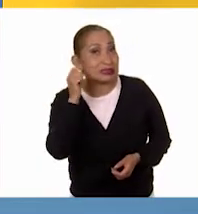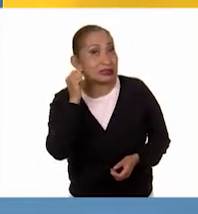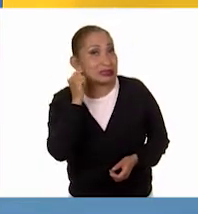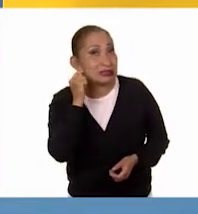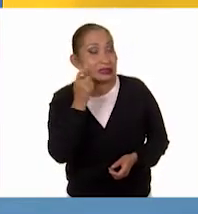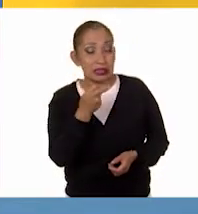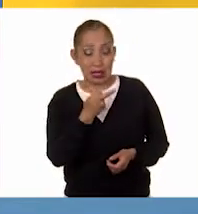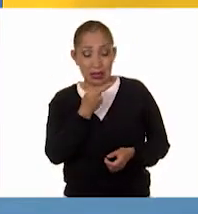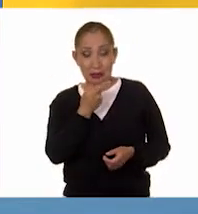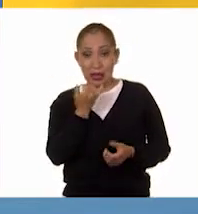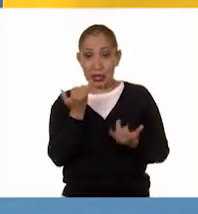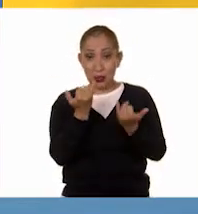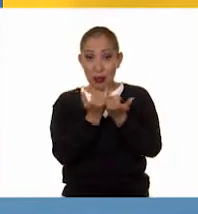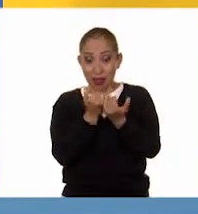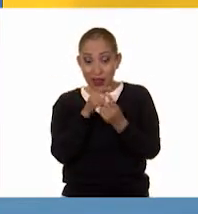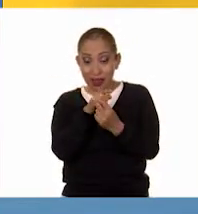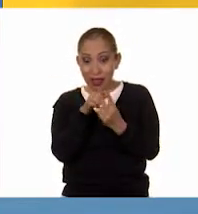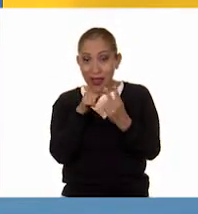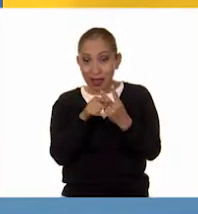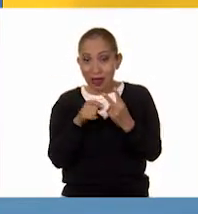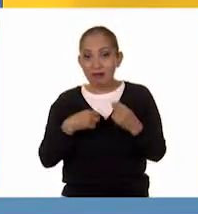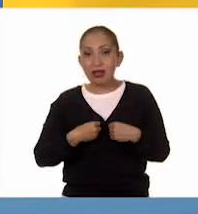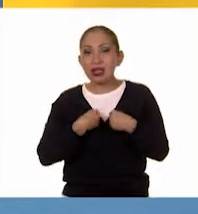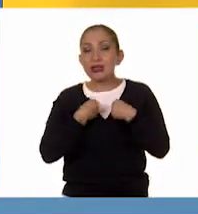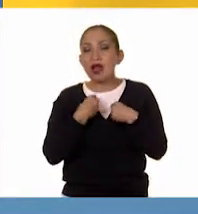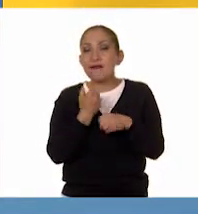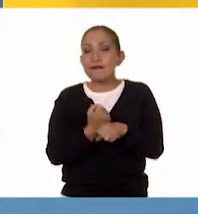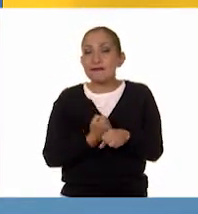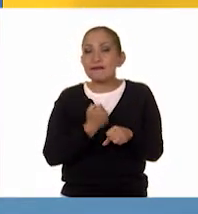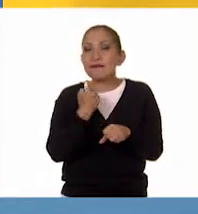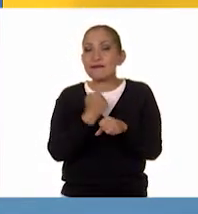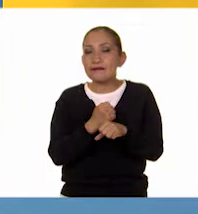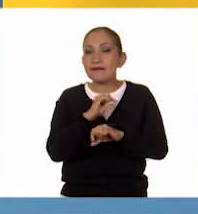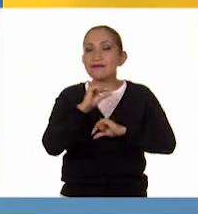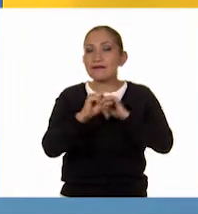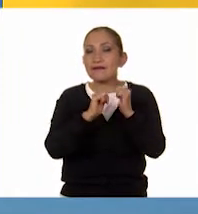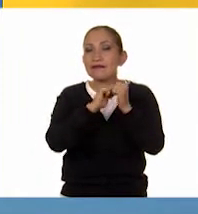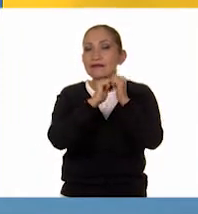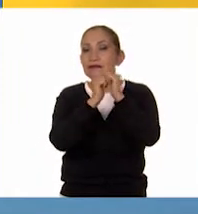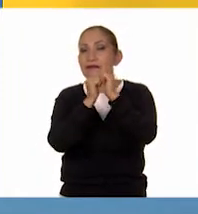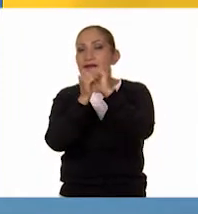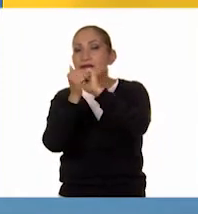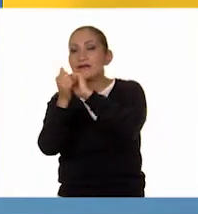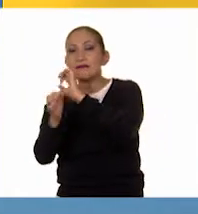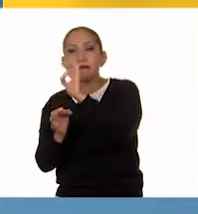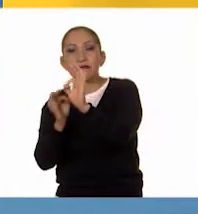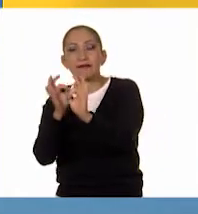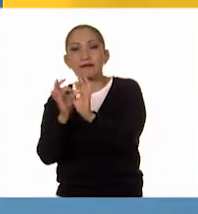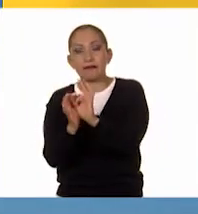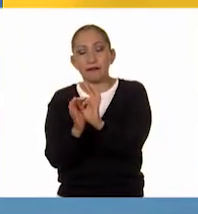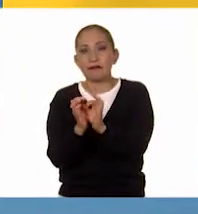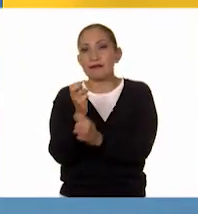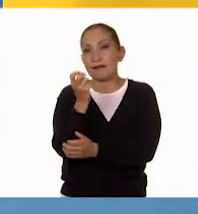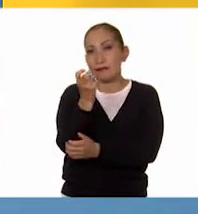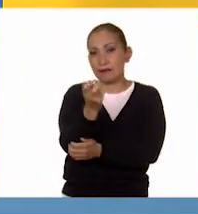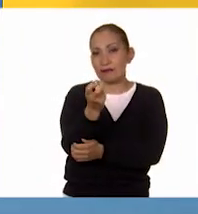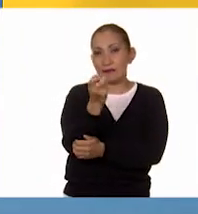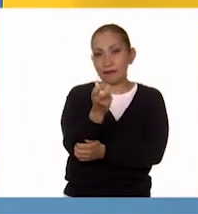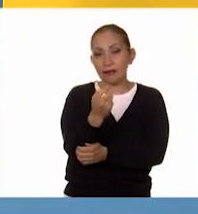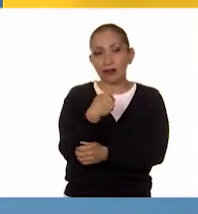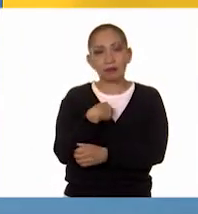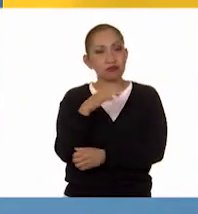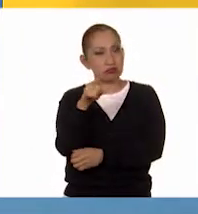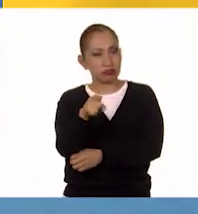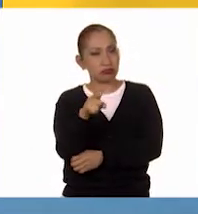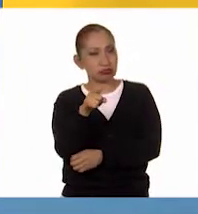el habla, es algo que se practica en la vida y que va perfeccionándose. Y pues al respecto, quizá